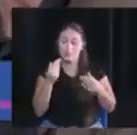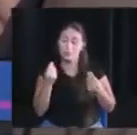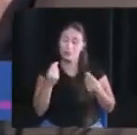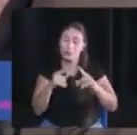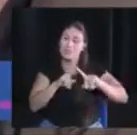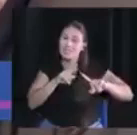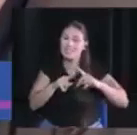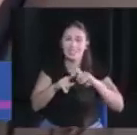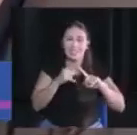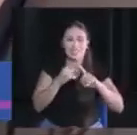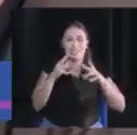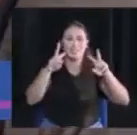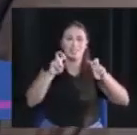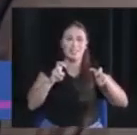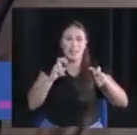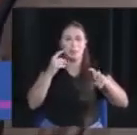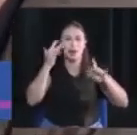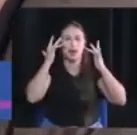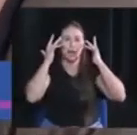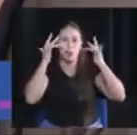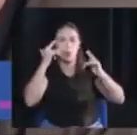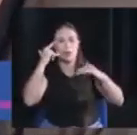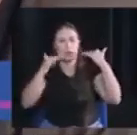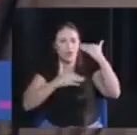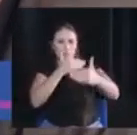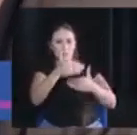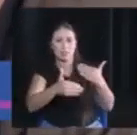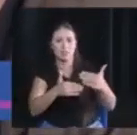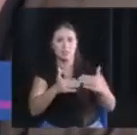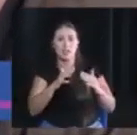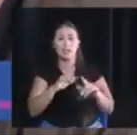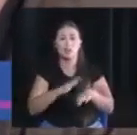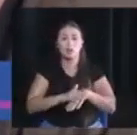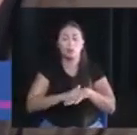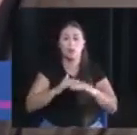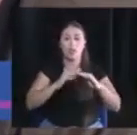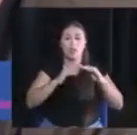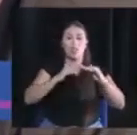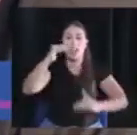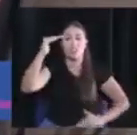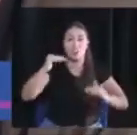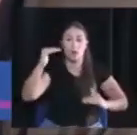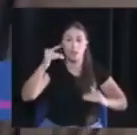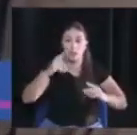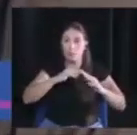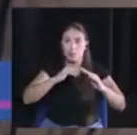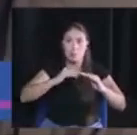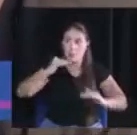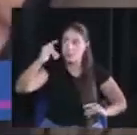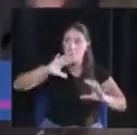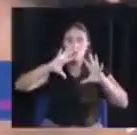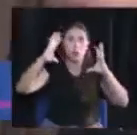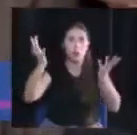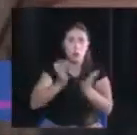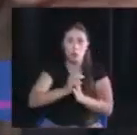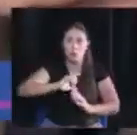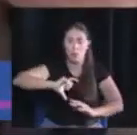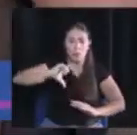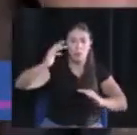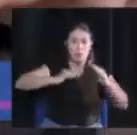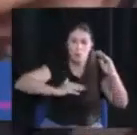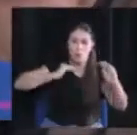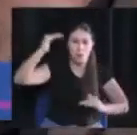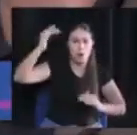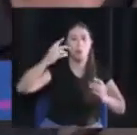que ver con el conocimiento y la educación avanzada, la desigualdad. La desigualdad crece en casi todo el mundo, por muchos